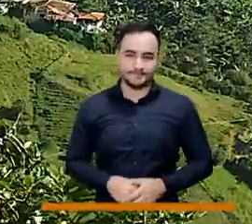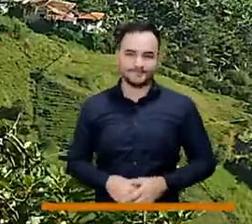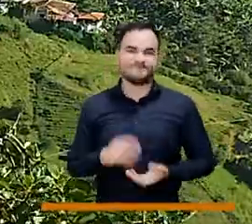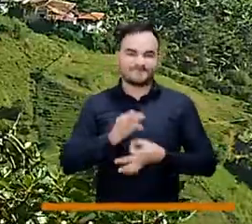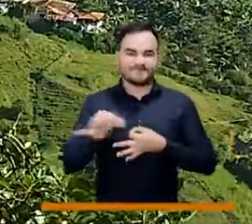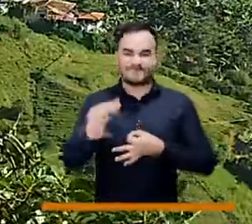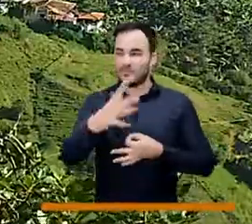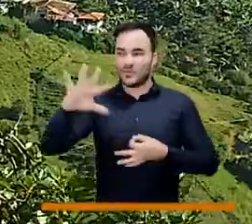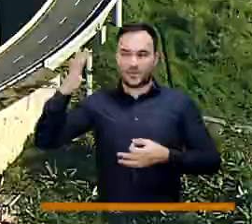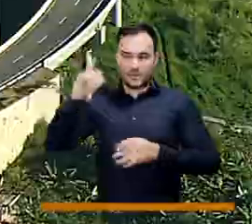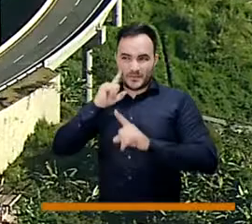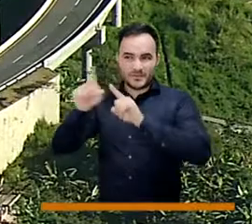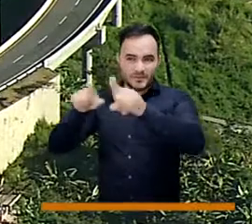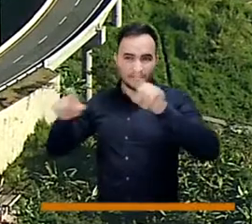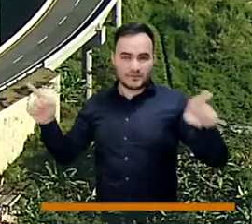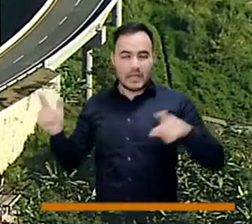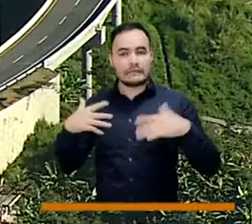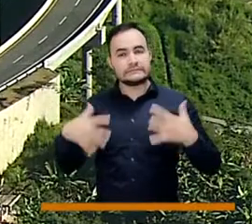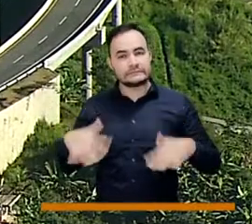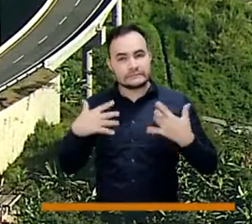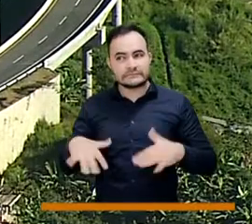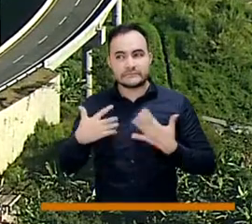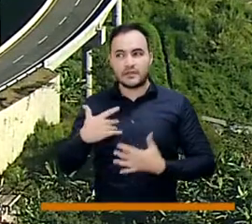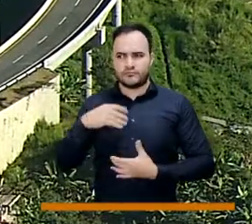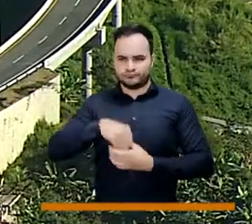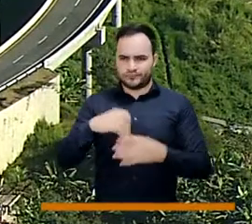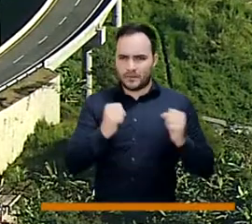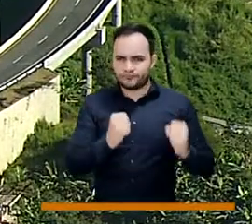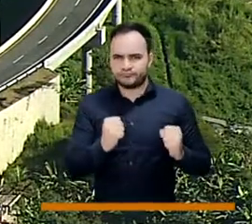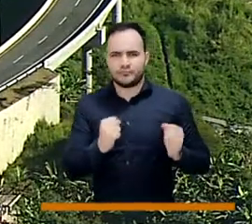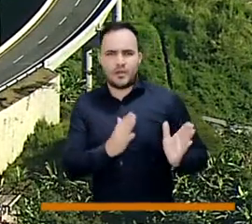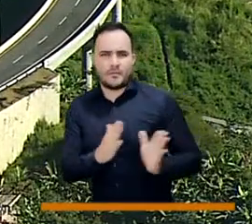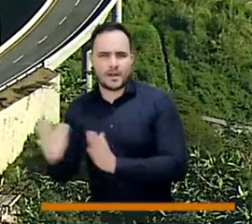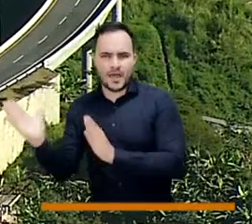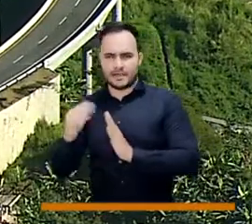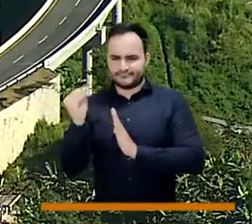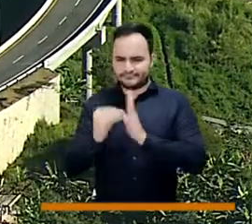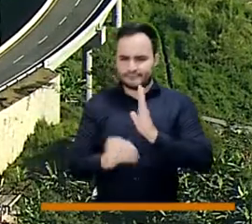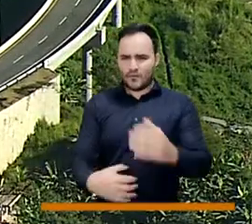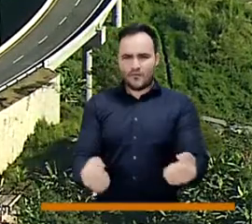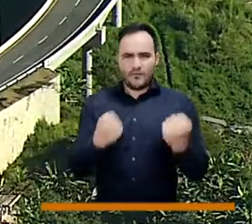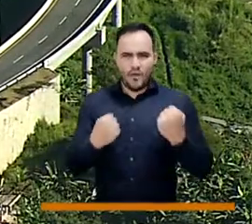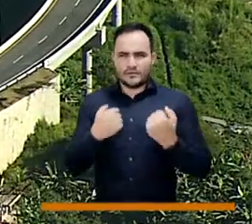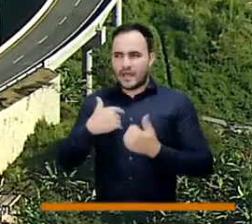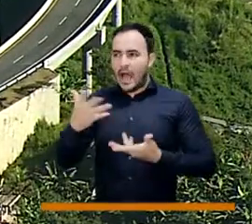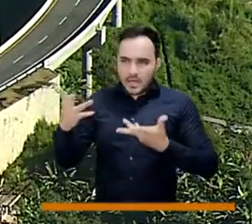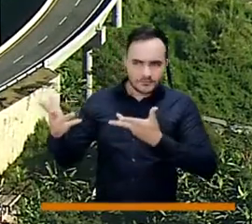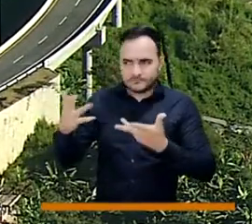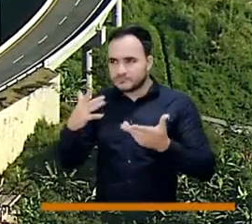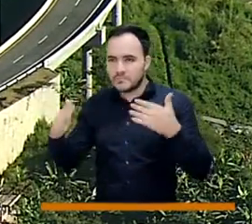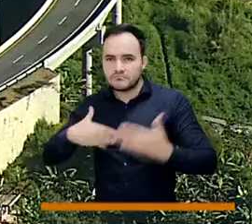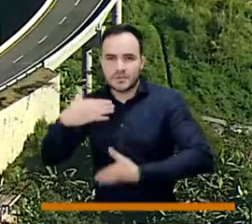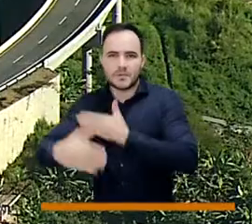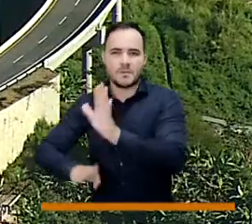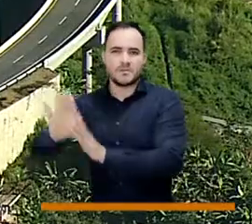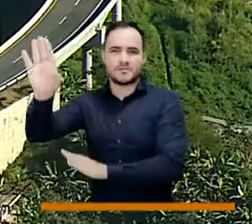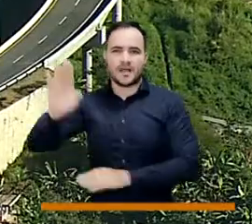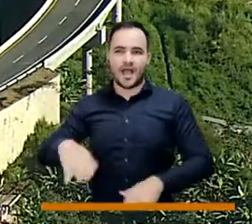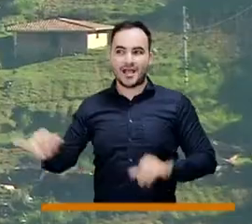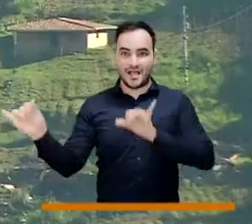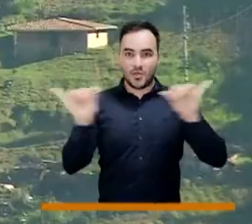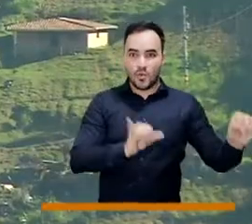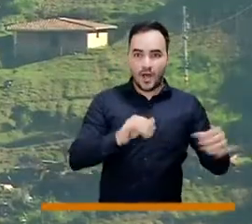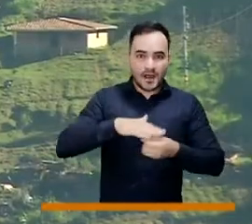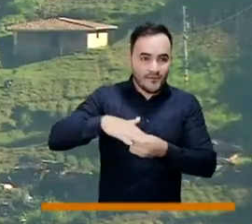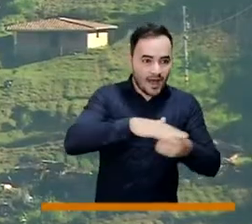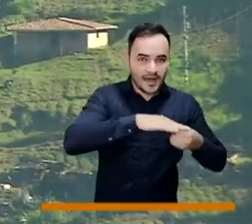corregimientos no tienen la misma capacidad en planeación para atender toda esa carga poblacional que les está llegando y que se están convirtiendo prácticamente